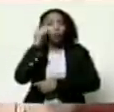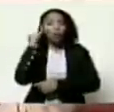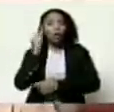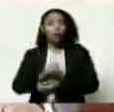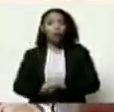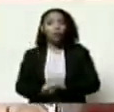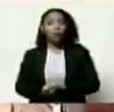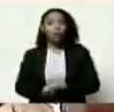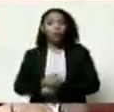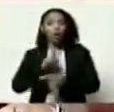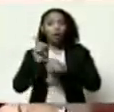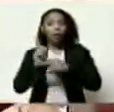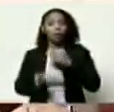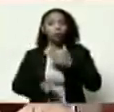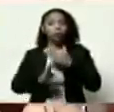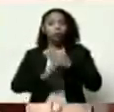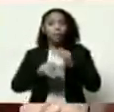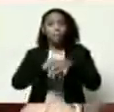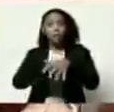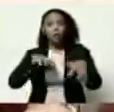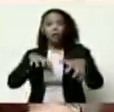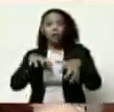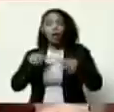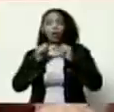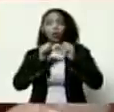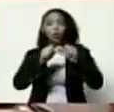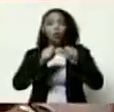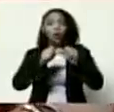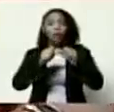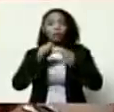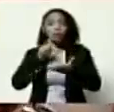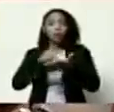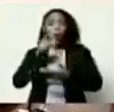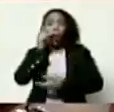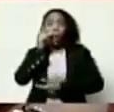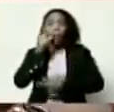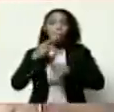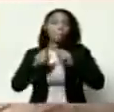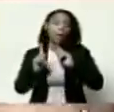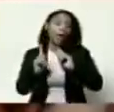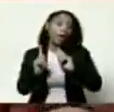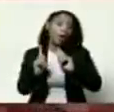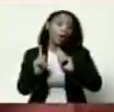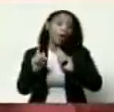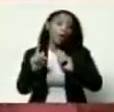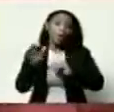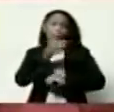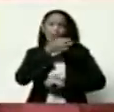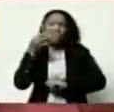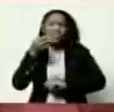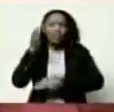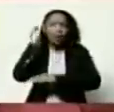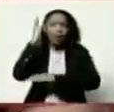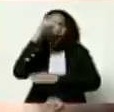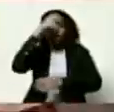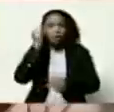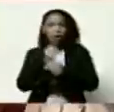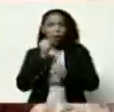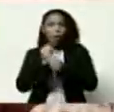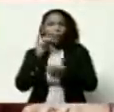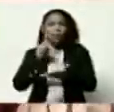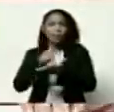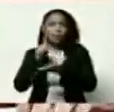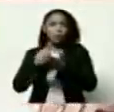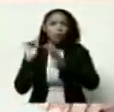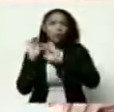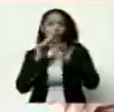ahí todavía la mayoría sigue siendo hombres, pero es una extraordinaria jornada. Participación